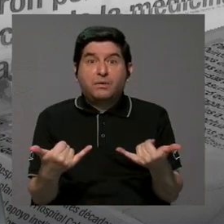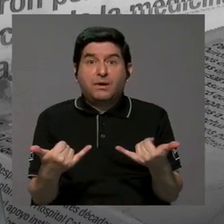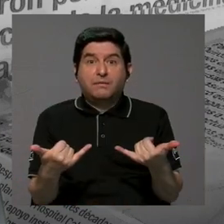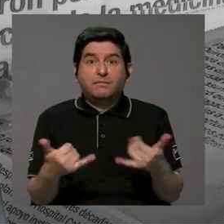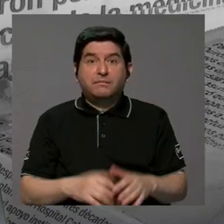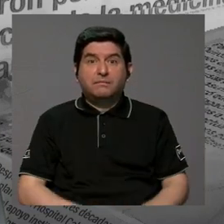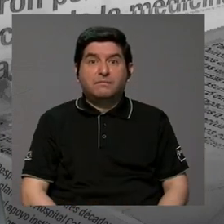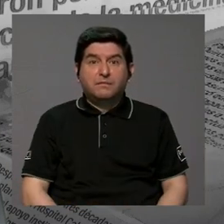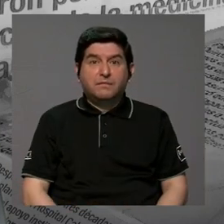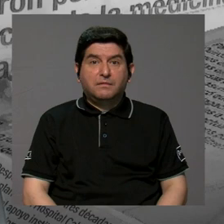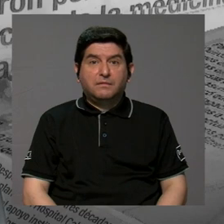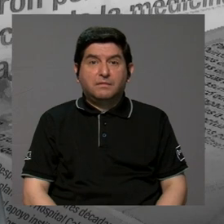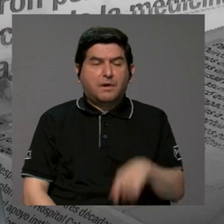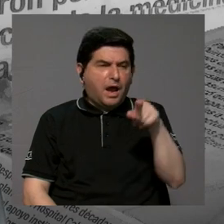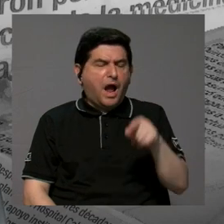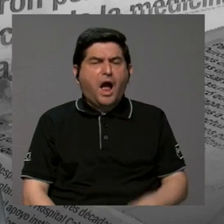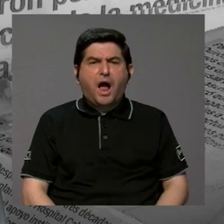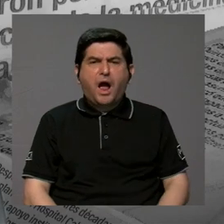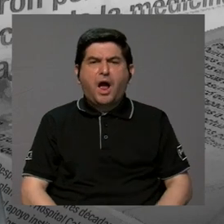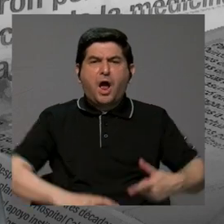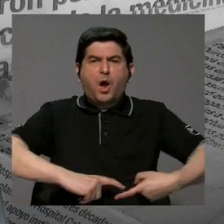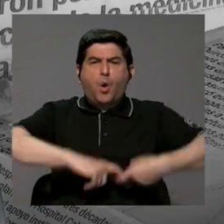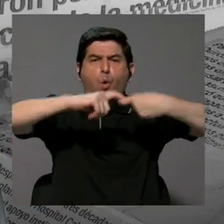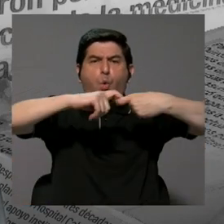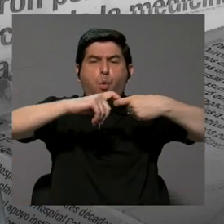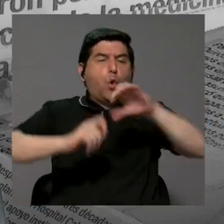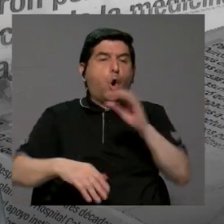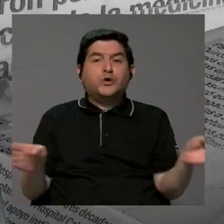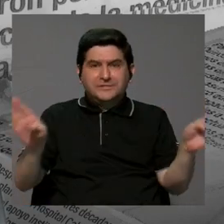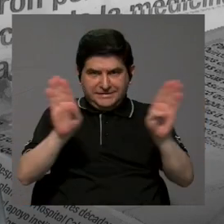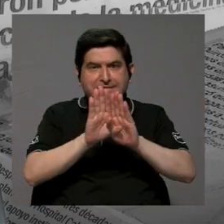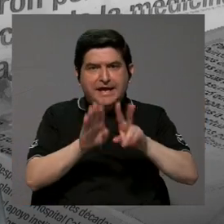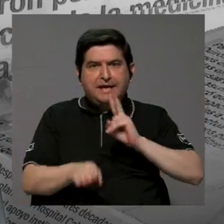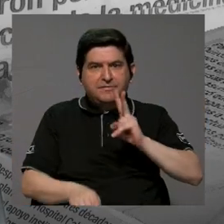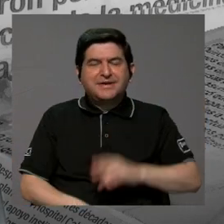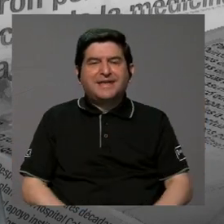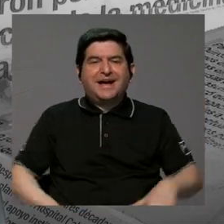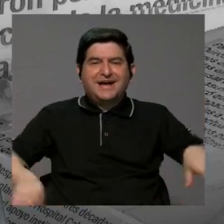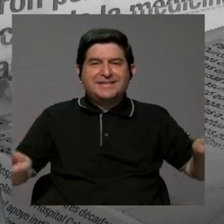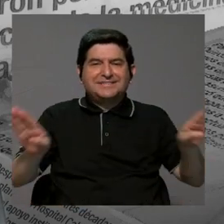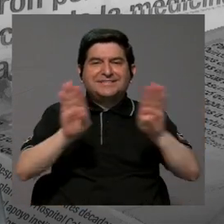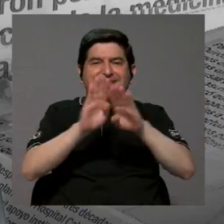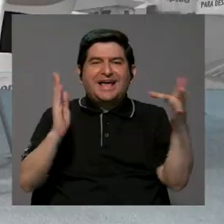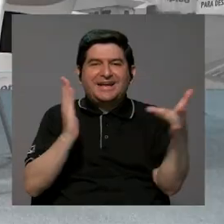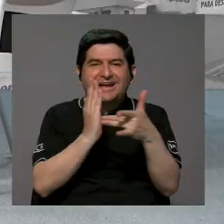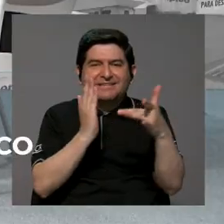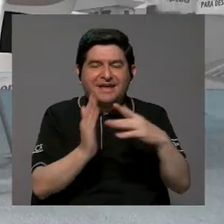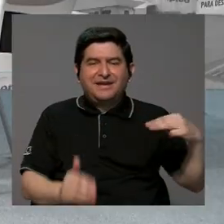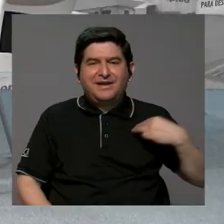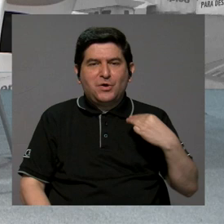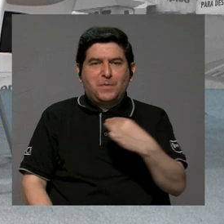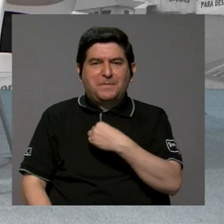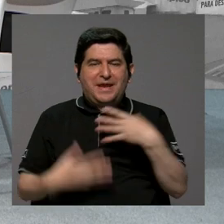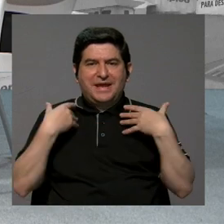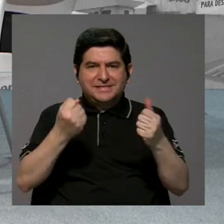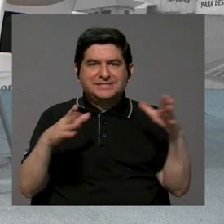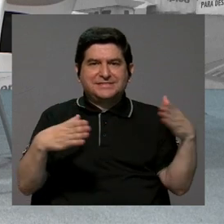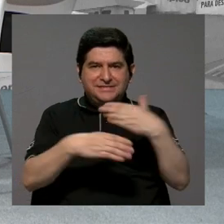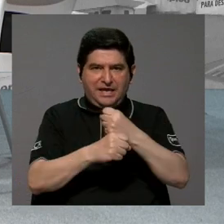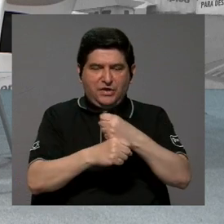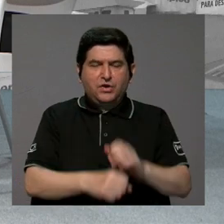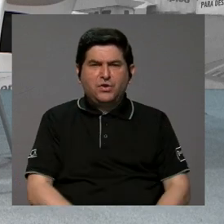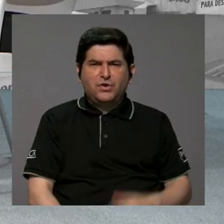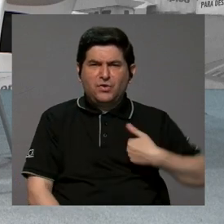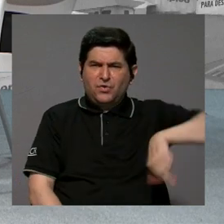vez se hace la suspensión o el cierre, porque en realidad es un cierre técnico, ¿verdad? Y lo hace el Ministerio de Salud.